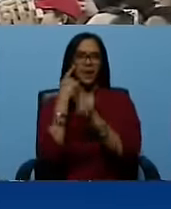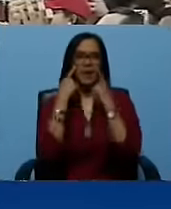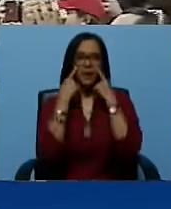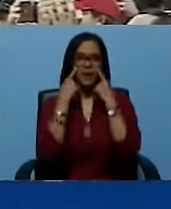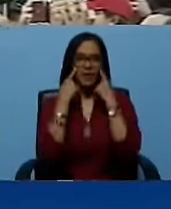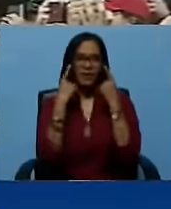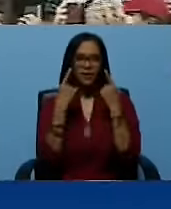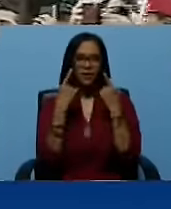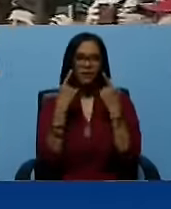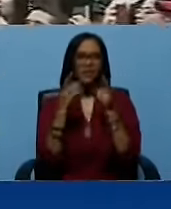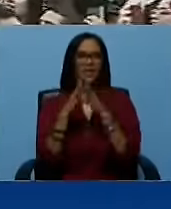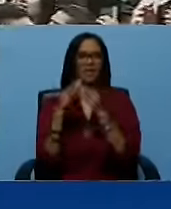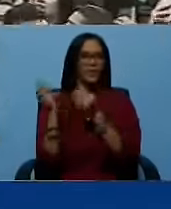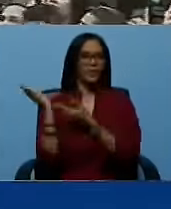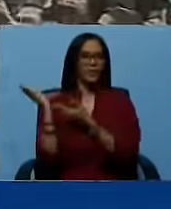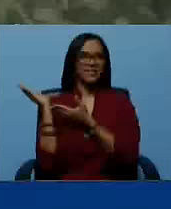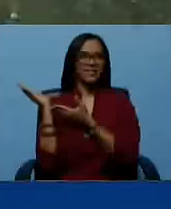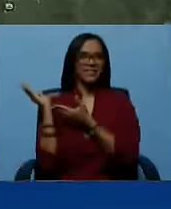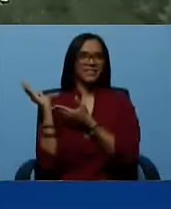todos.